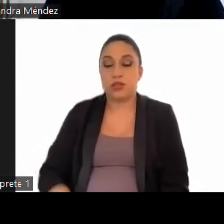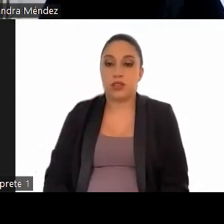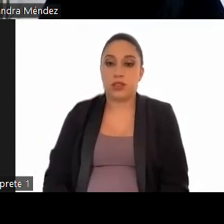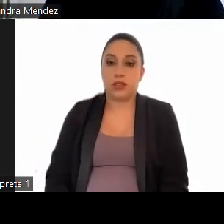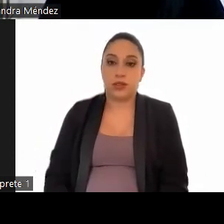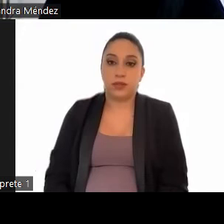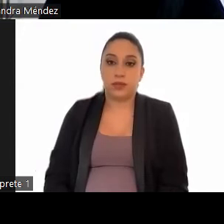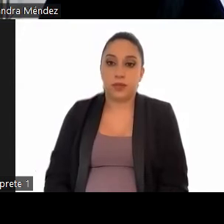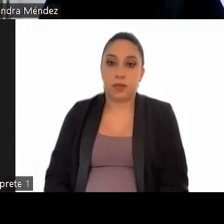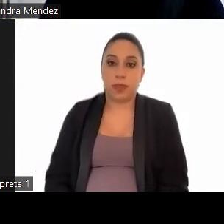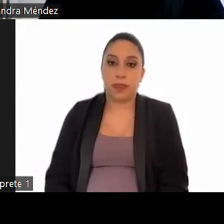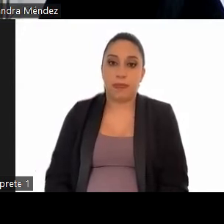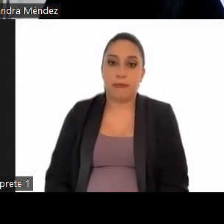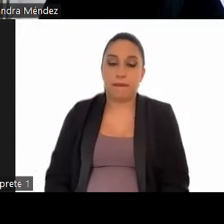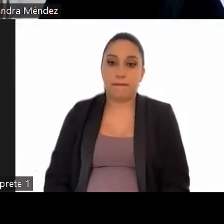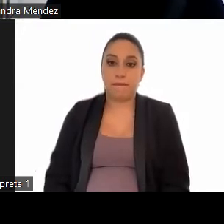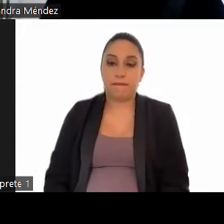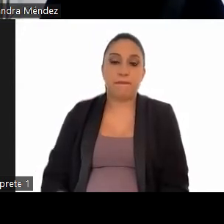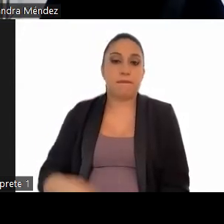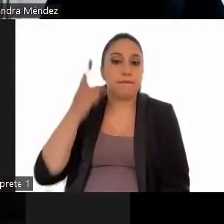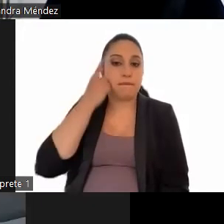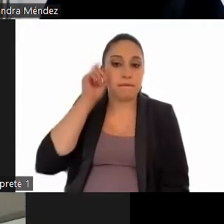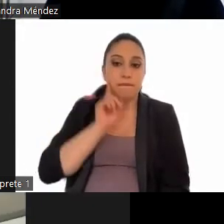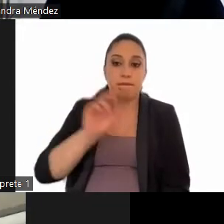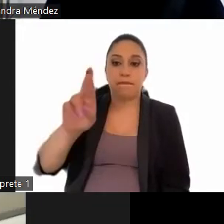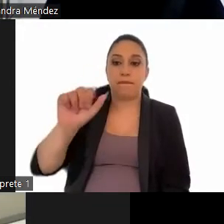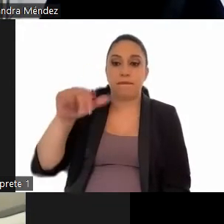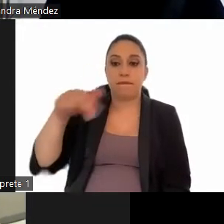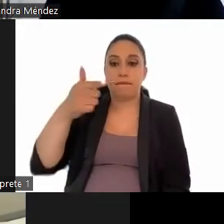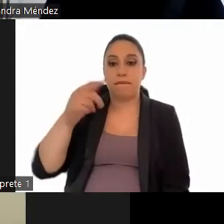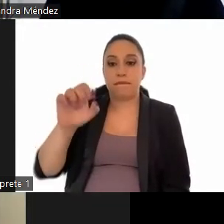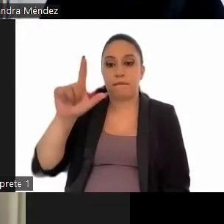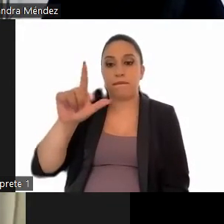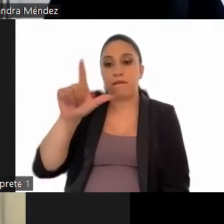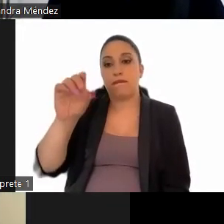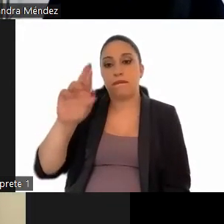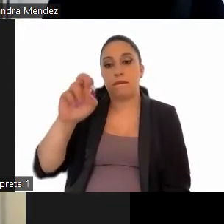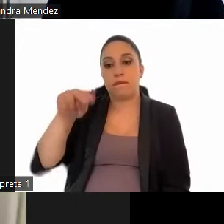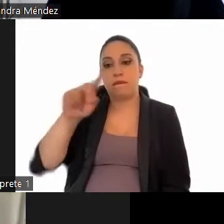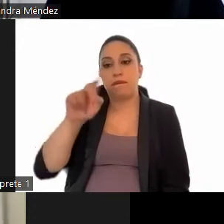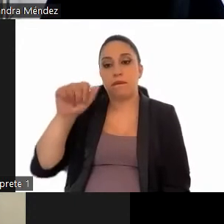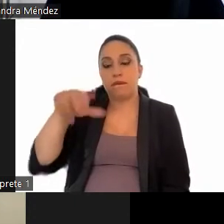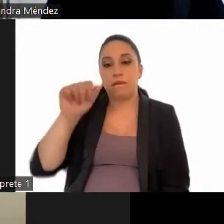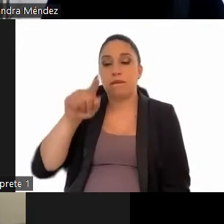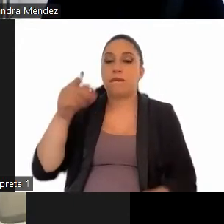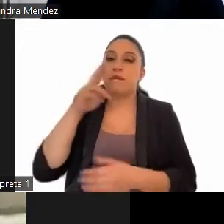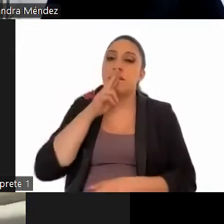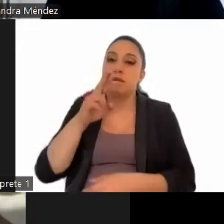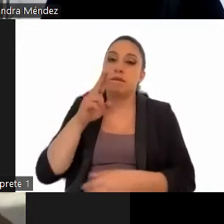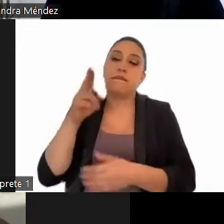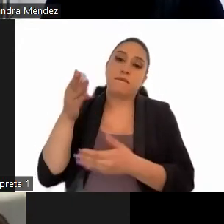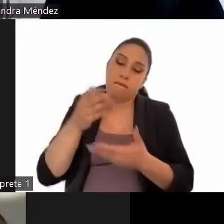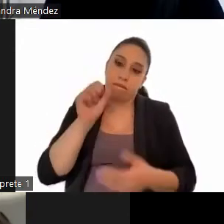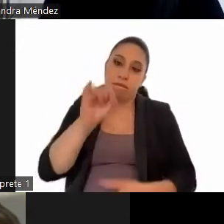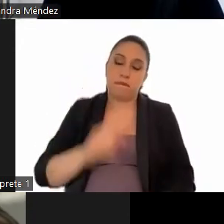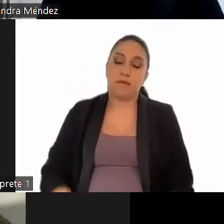Diputada América Alejandra Rangel Lorenzana. América Rangel, presente.